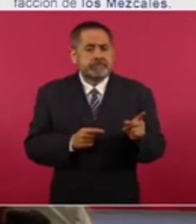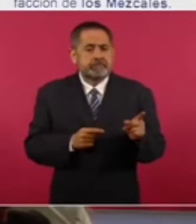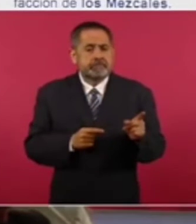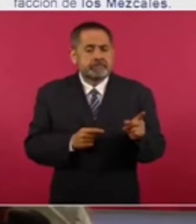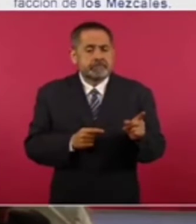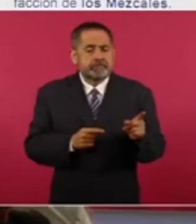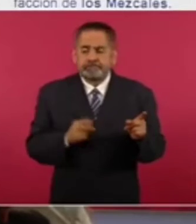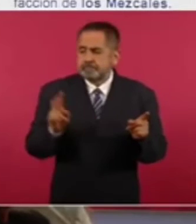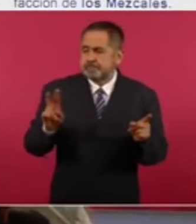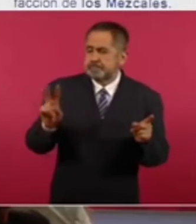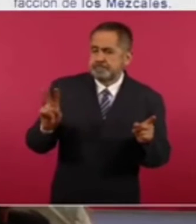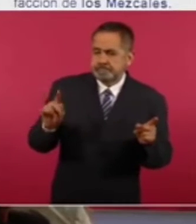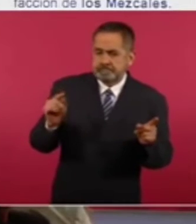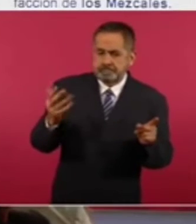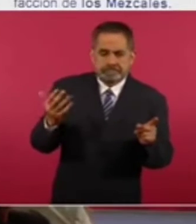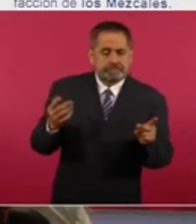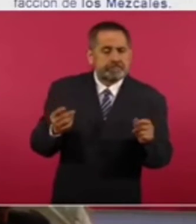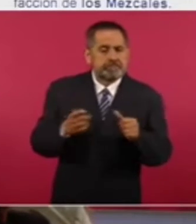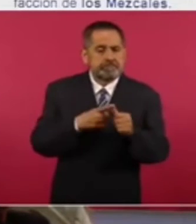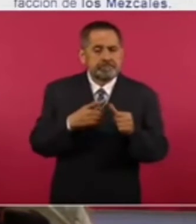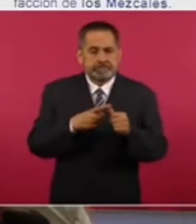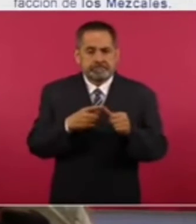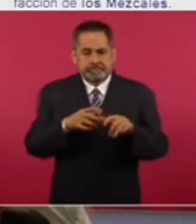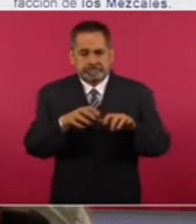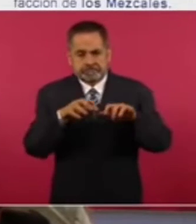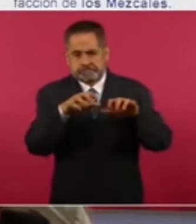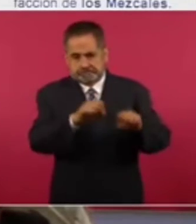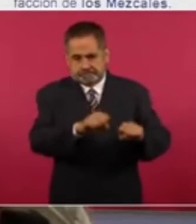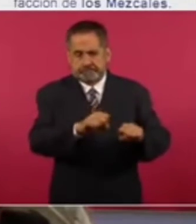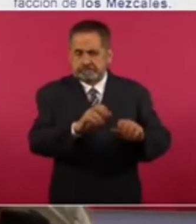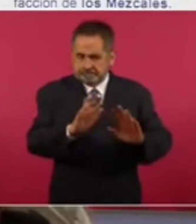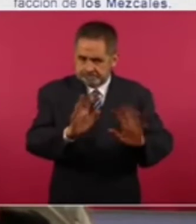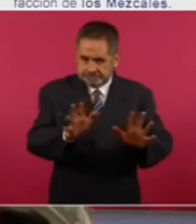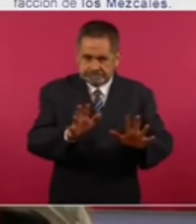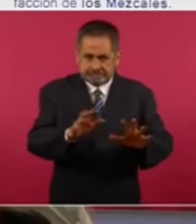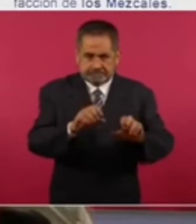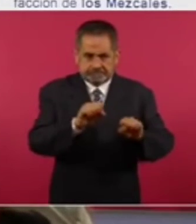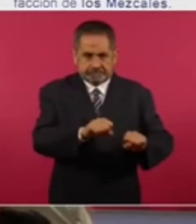Ah, sí. Ya lo habían